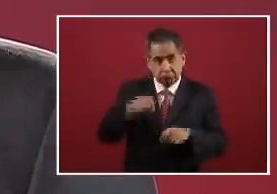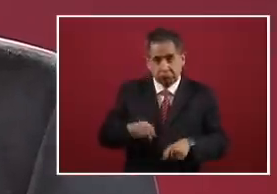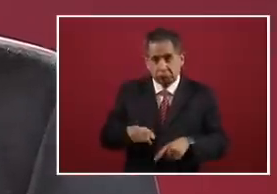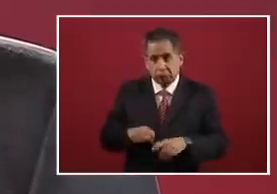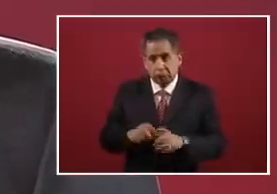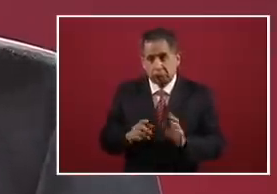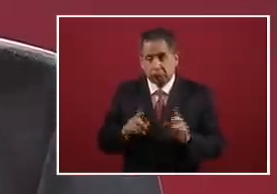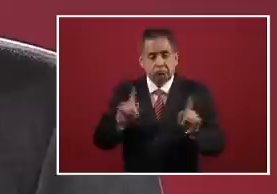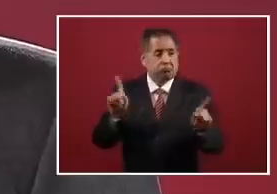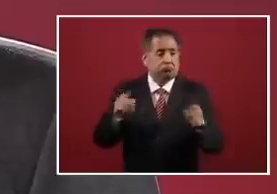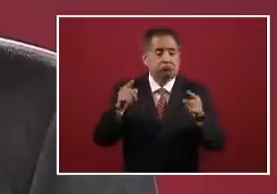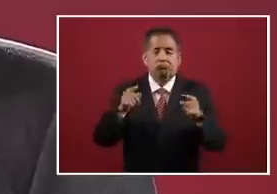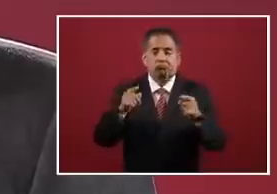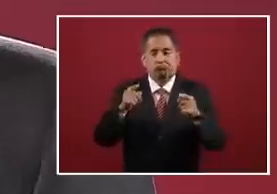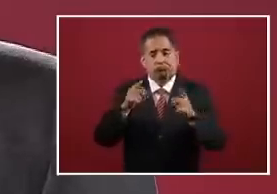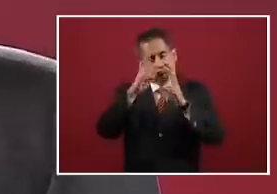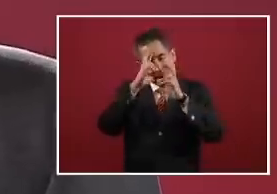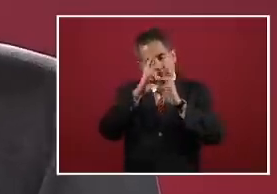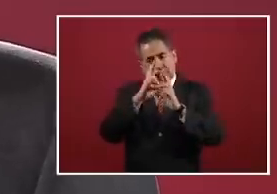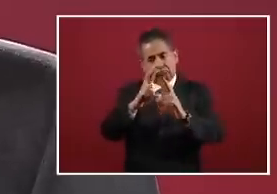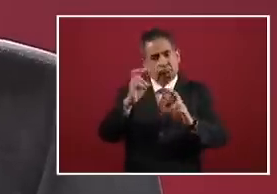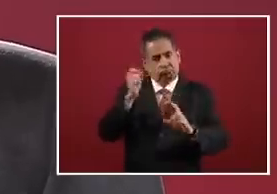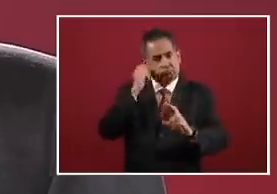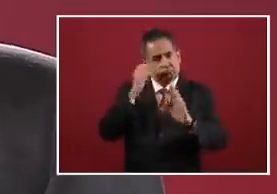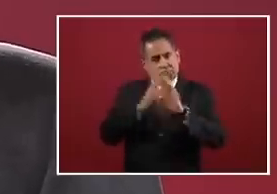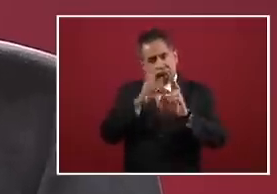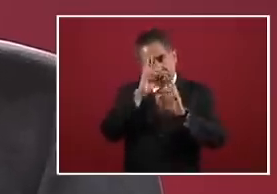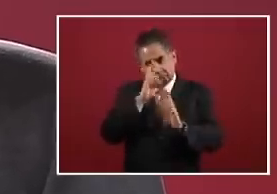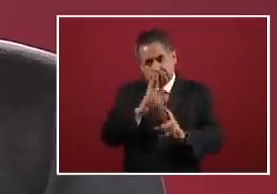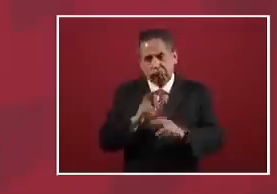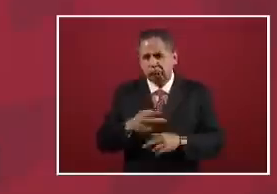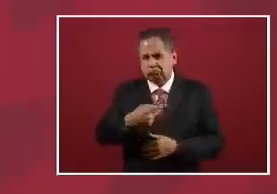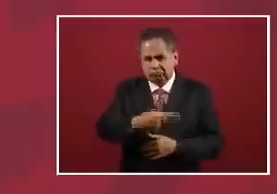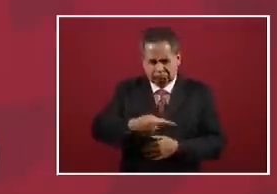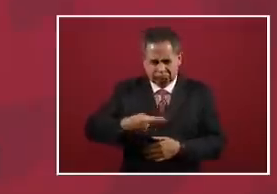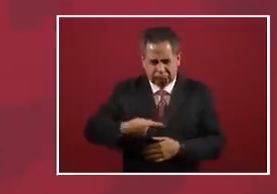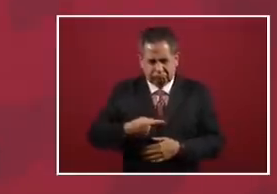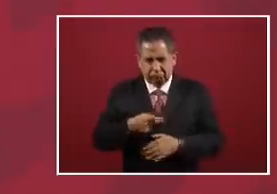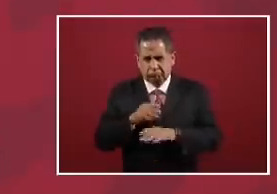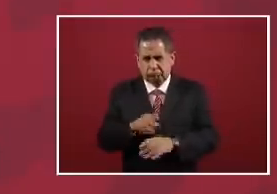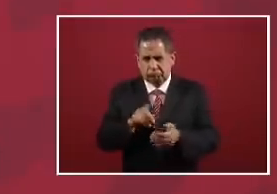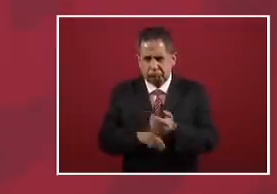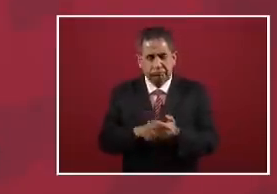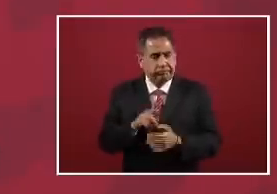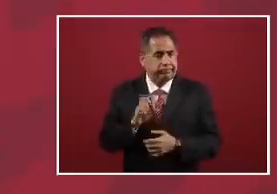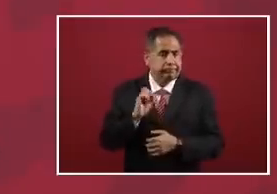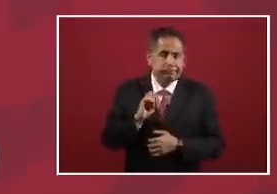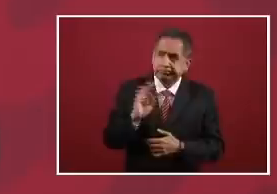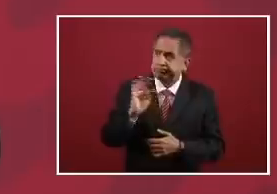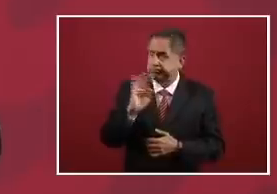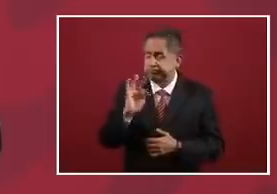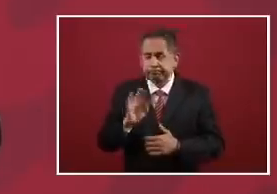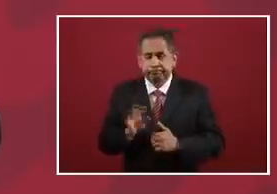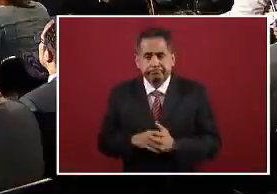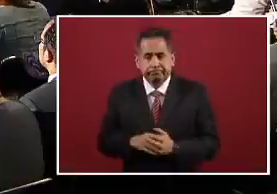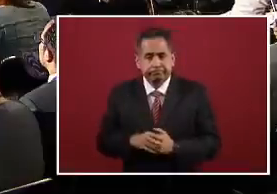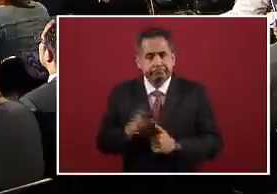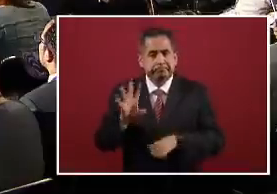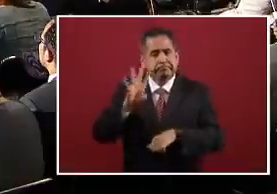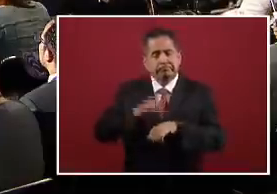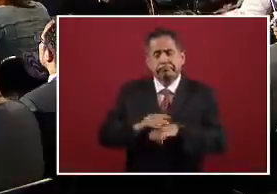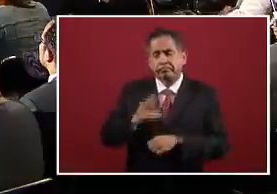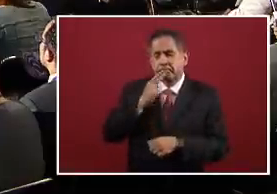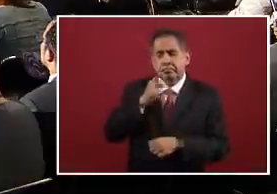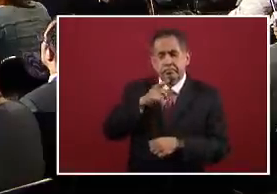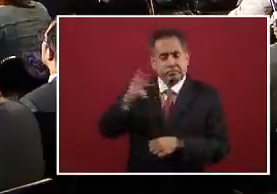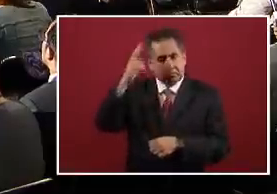la ceremonia. Me preguntaron sobre si se podía utilizar